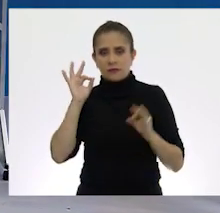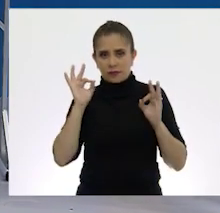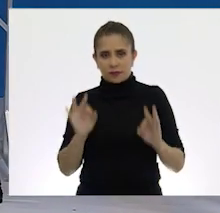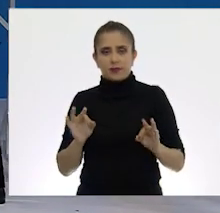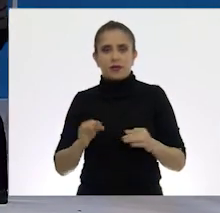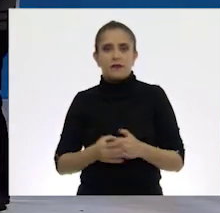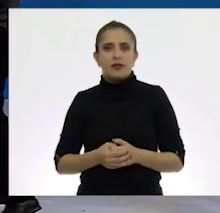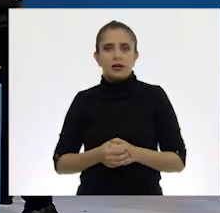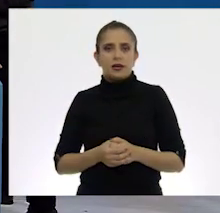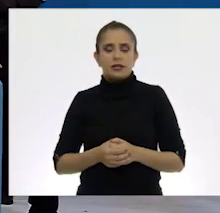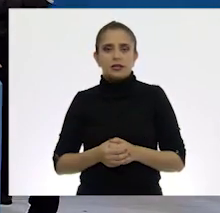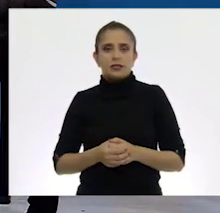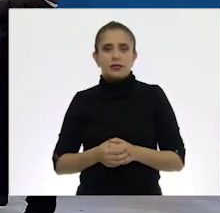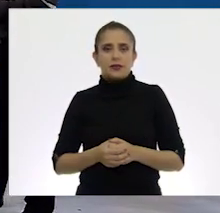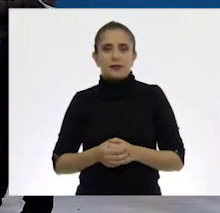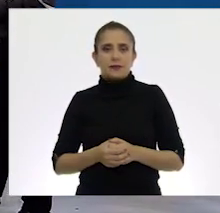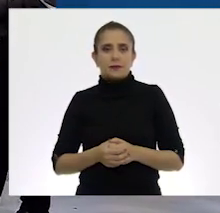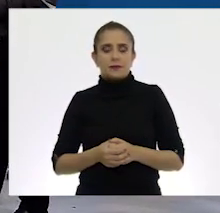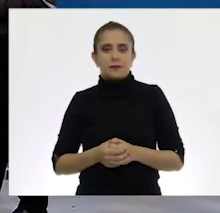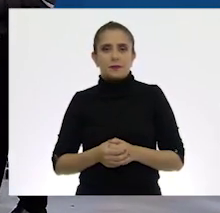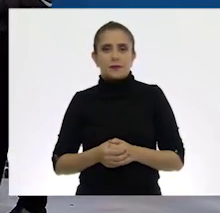Perfecto. Ajá. Y mira.